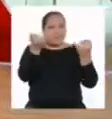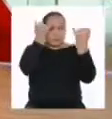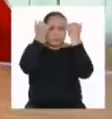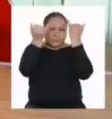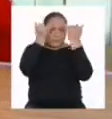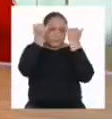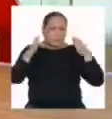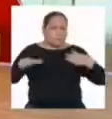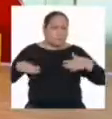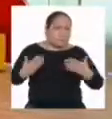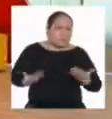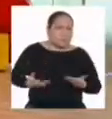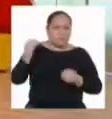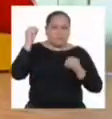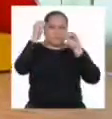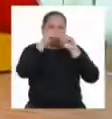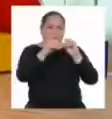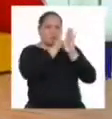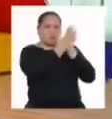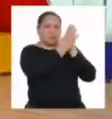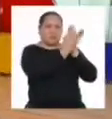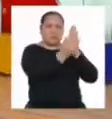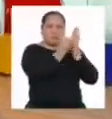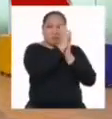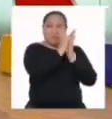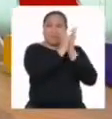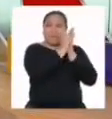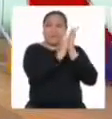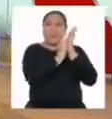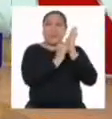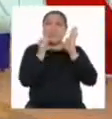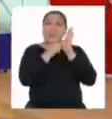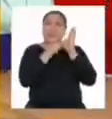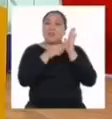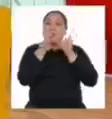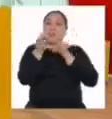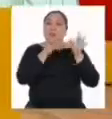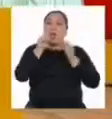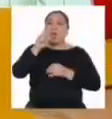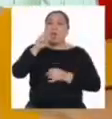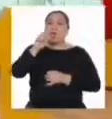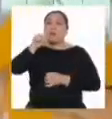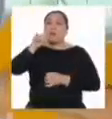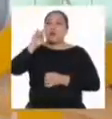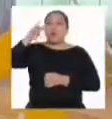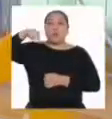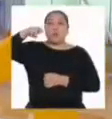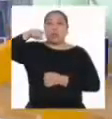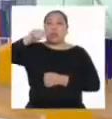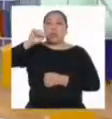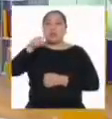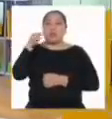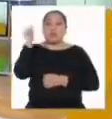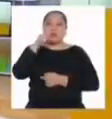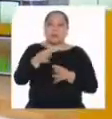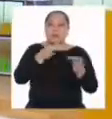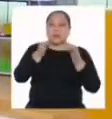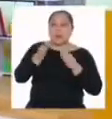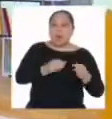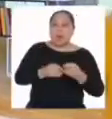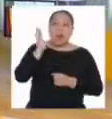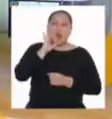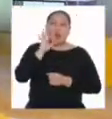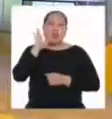varias ideas que podrían ir en nuestro texto argumentativo. Hemos hablado de la contaminación, de los